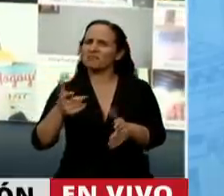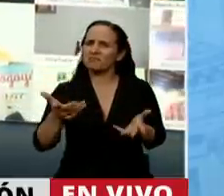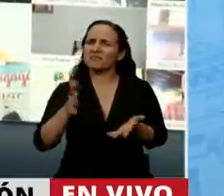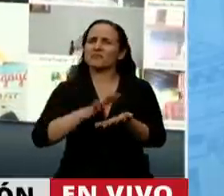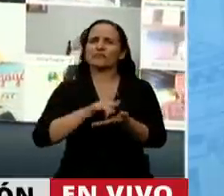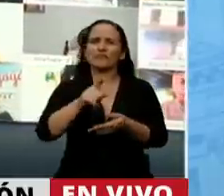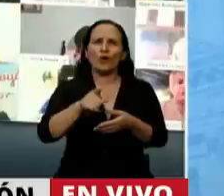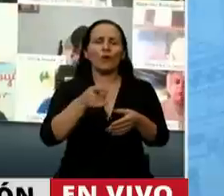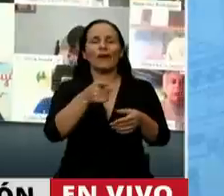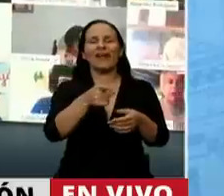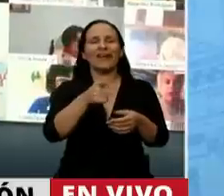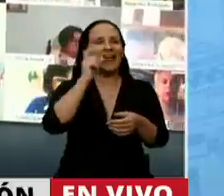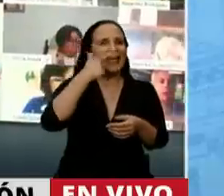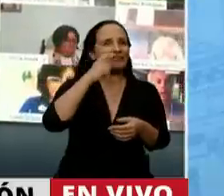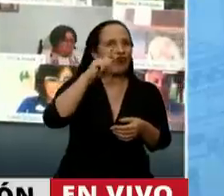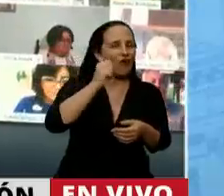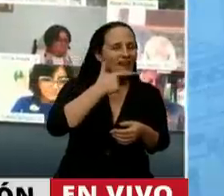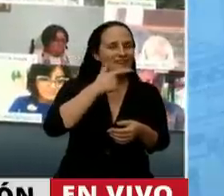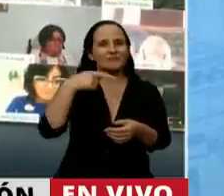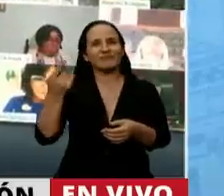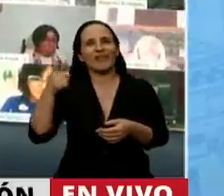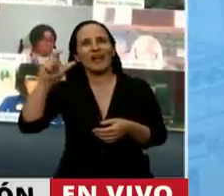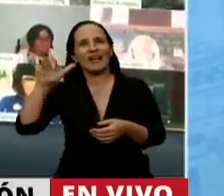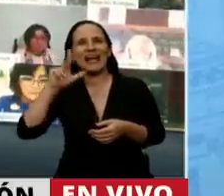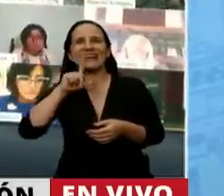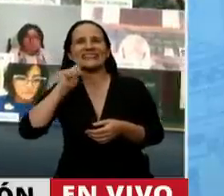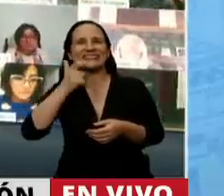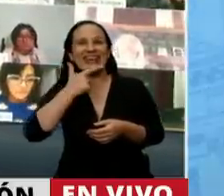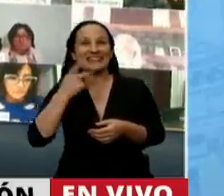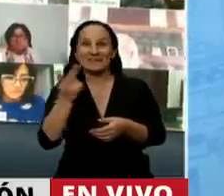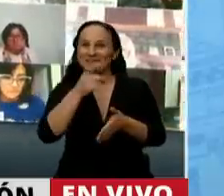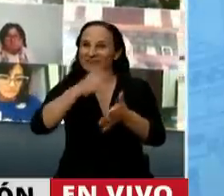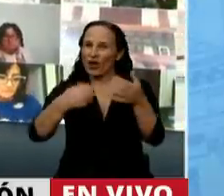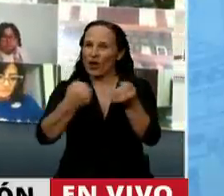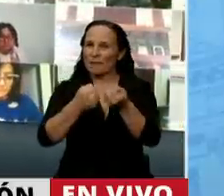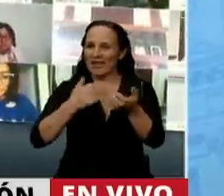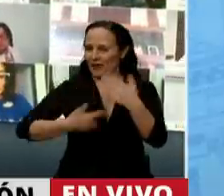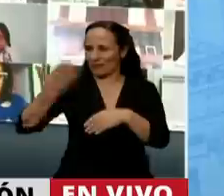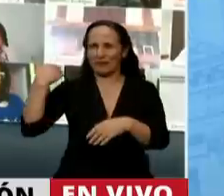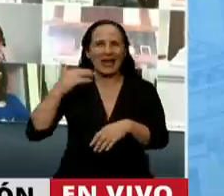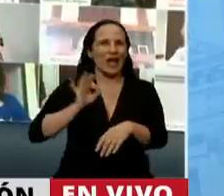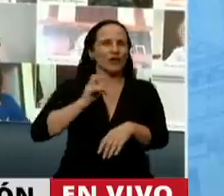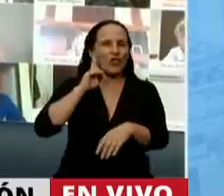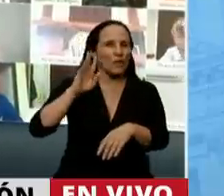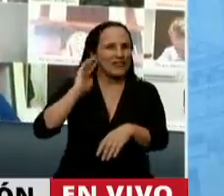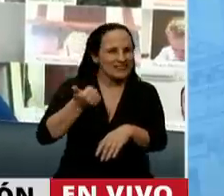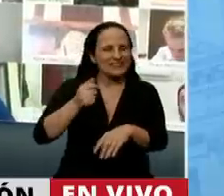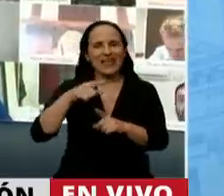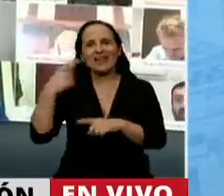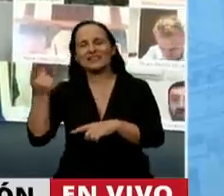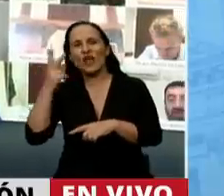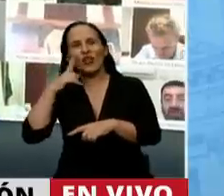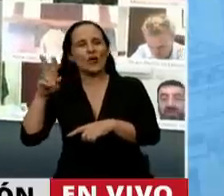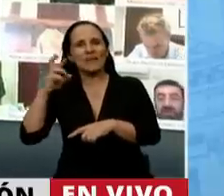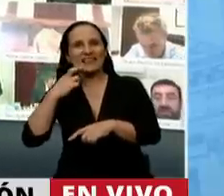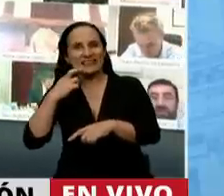sobre escolas y sobre Cáritas. Estos son 2 convenios que se hicieron durante la gestión anterior, uno del 2016 y otro del 2019. Lo que está